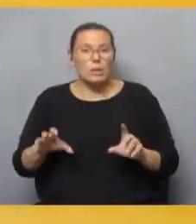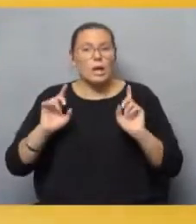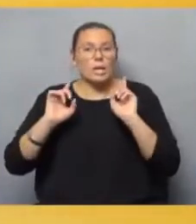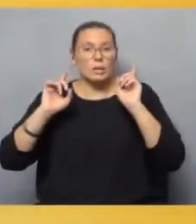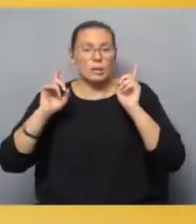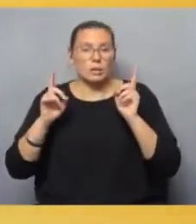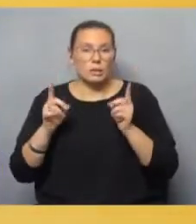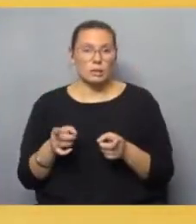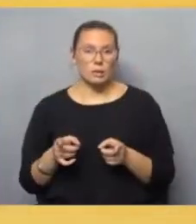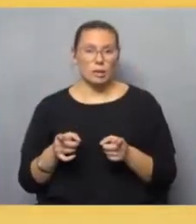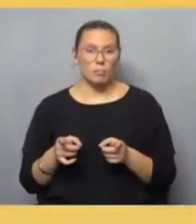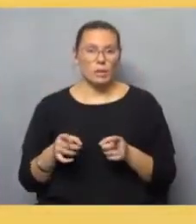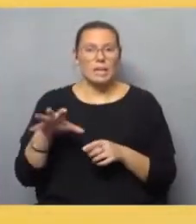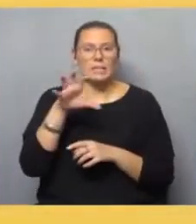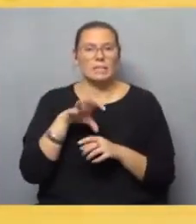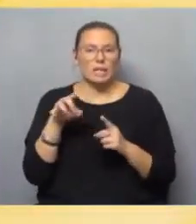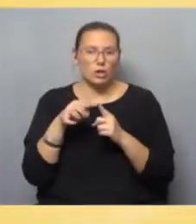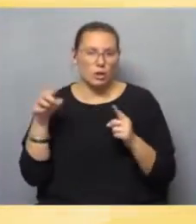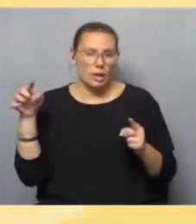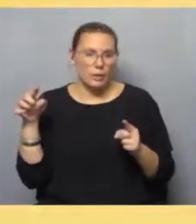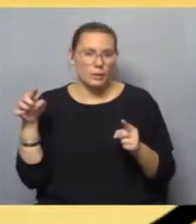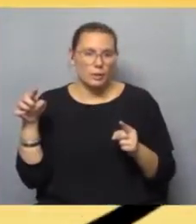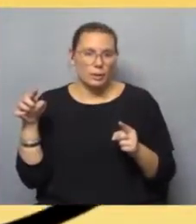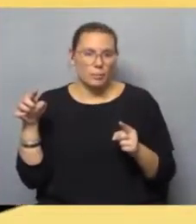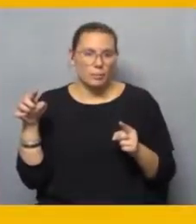lo que el Cerro Largo, lo que sería